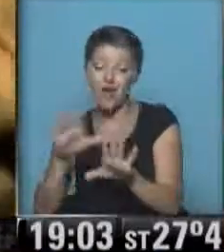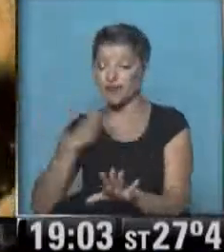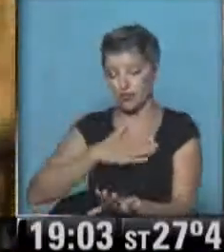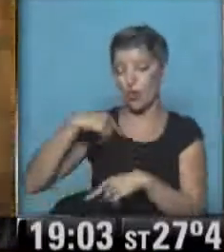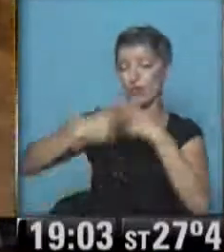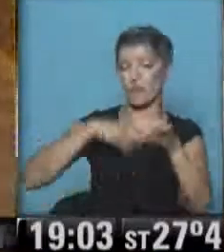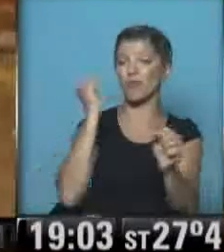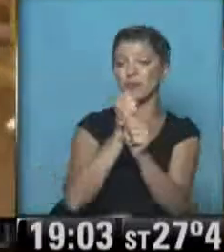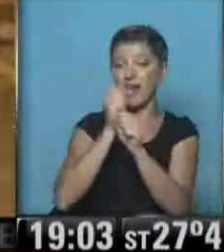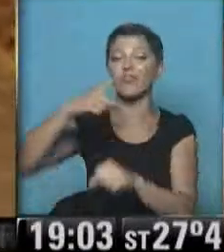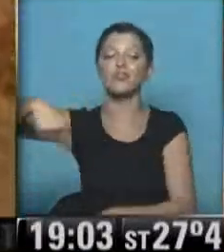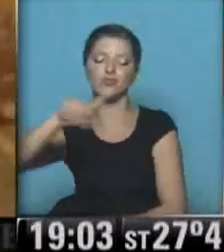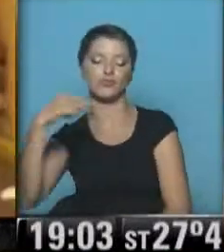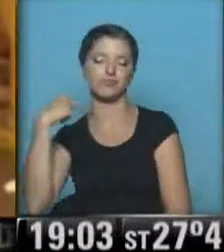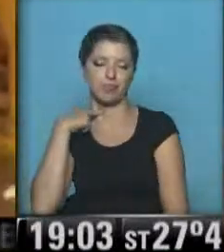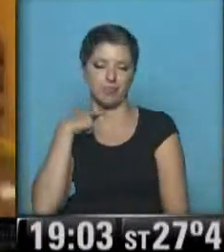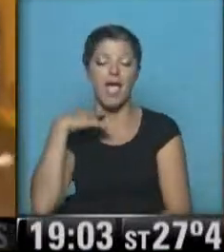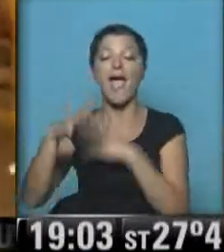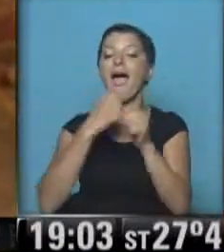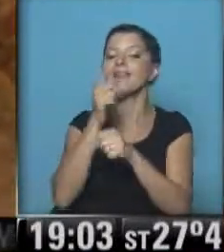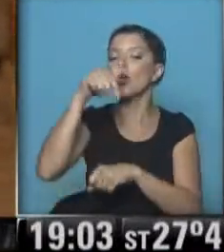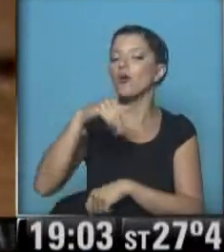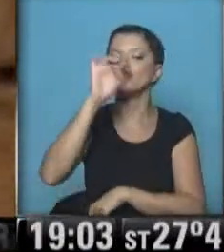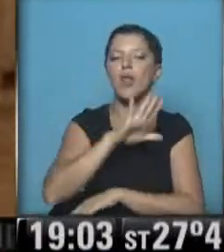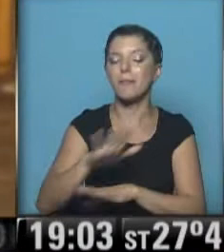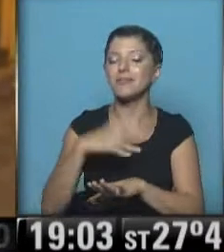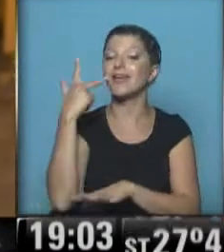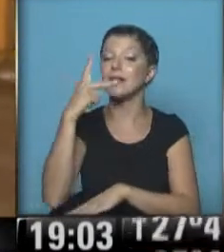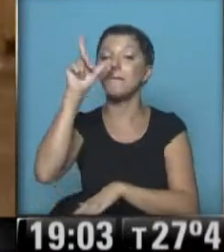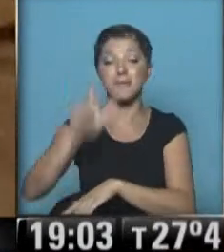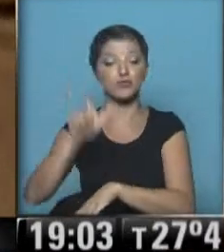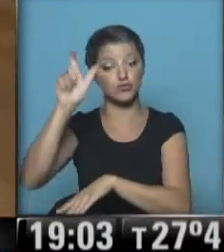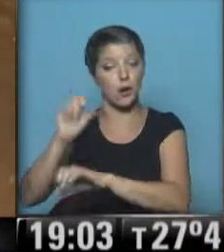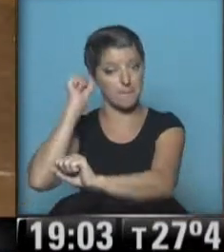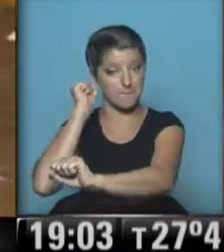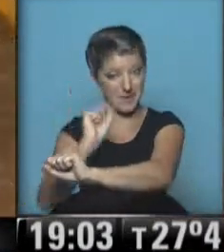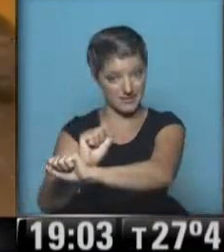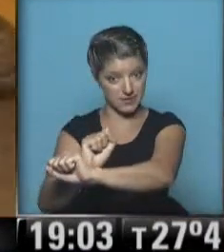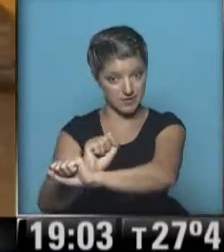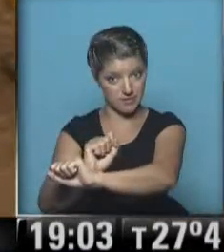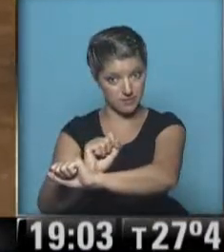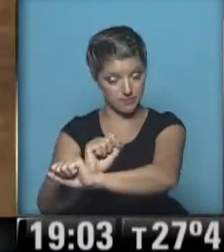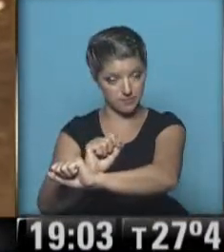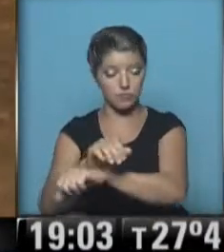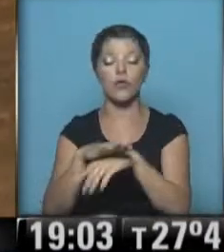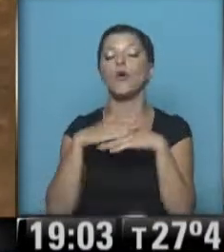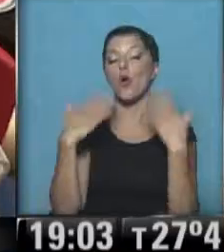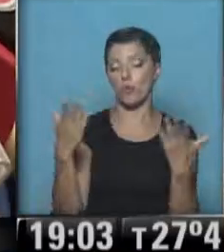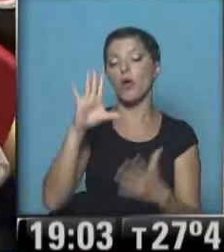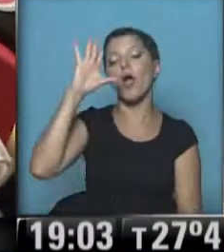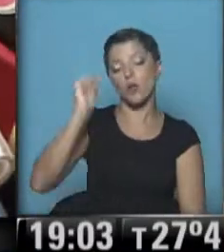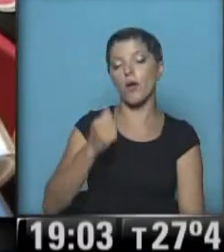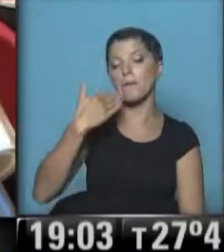Nuevo. Hasta el momento solamente podemos dar la información que tenemos los tres detenidos que estaban en este momento haciendo la transacción. Obviamente que el juez está